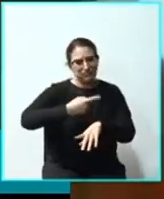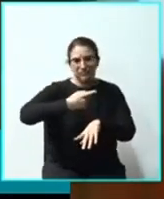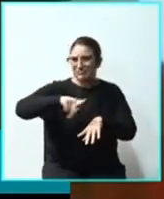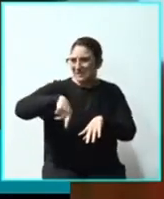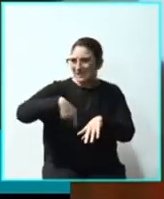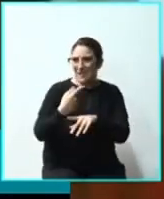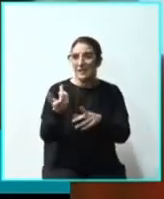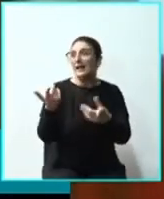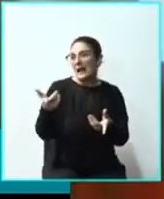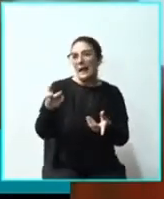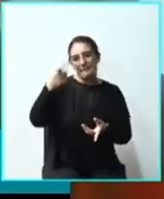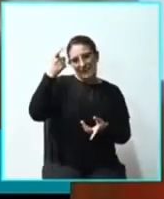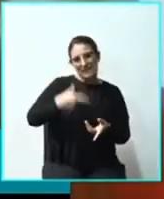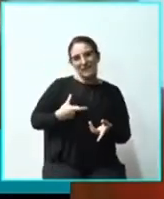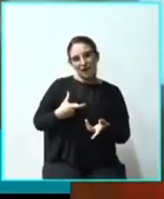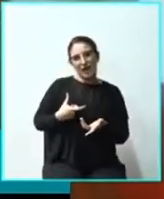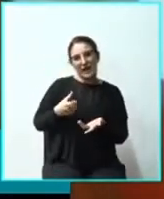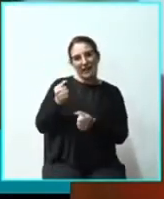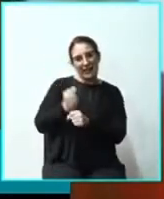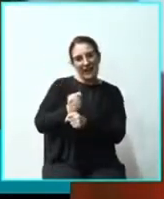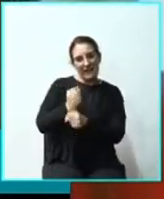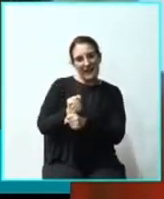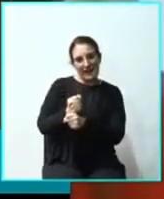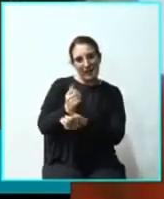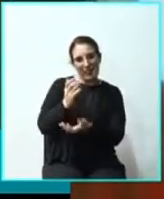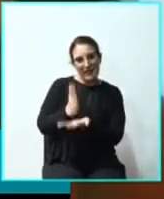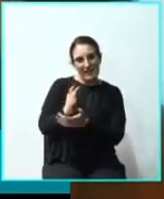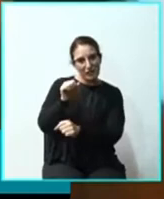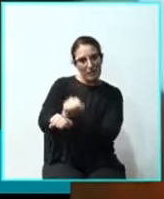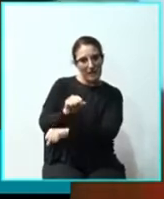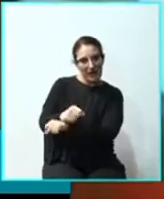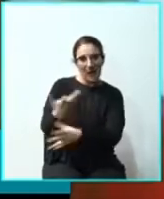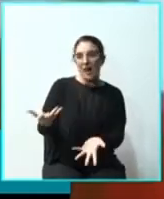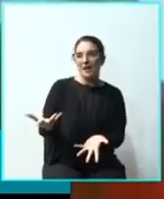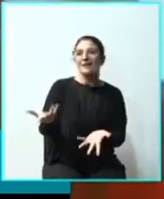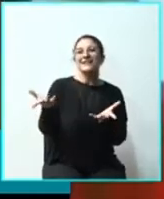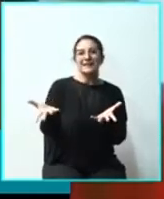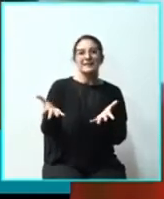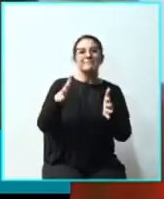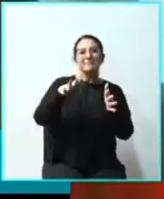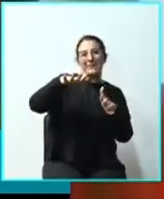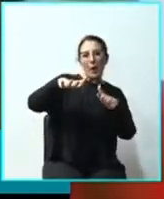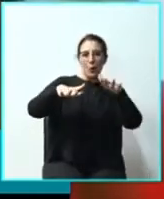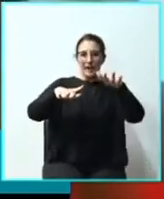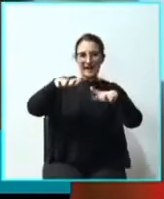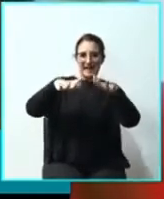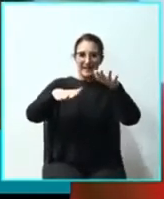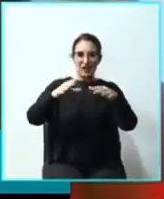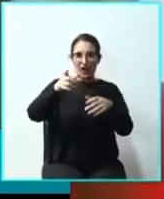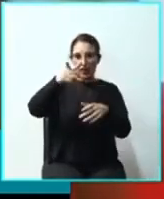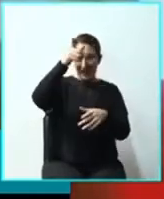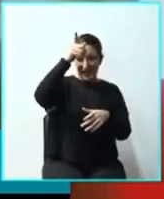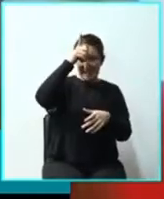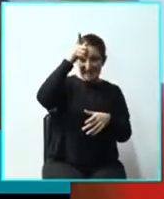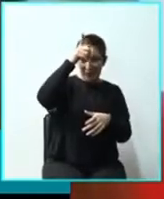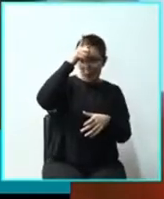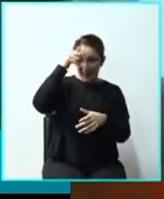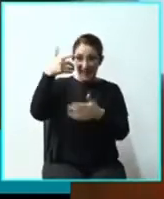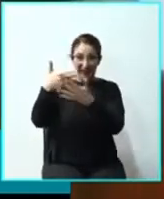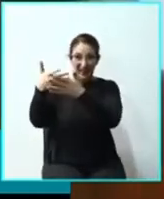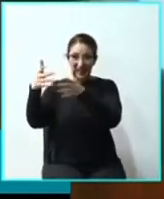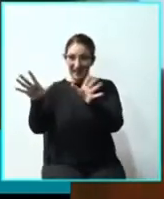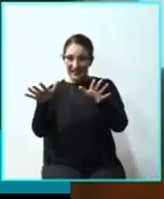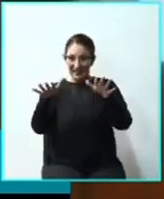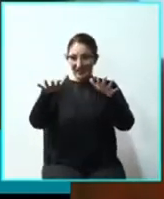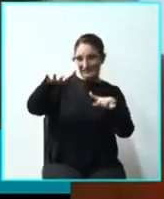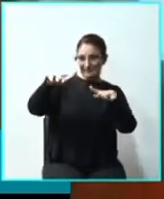dedicamos al derecho penal, que es intentar un equilibrio entre la seguridad y la libertad, señor presidente. Es el problema más viejo